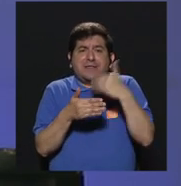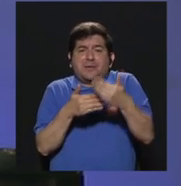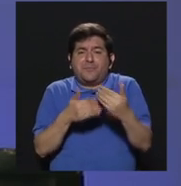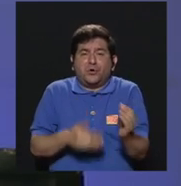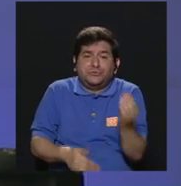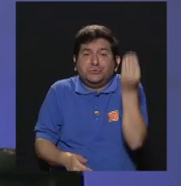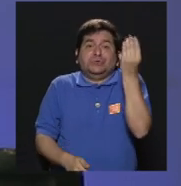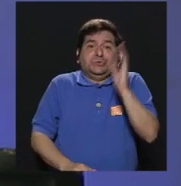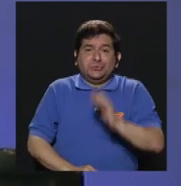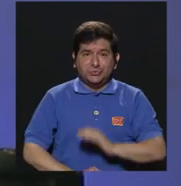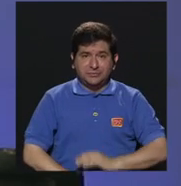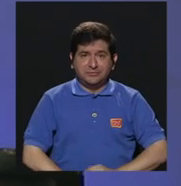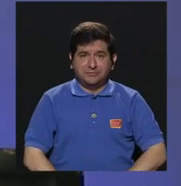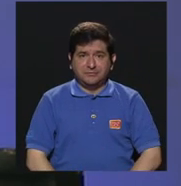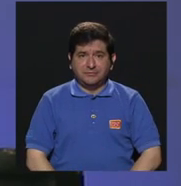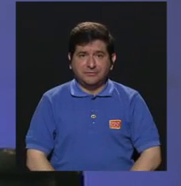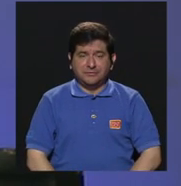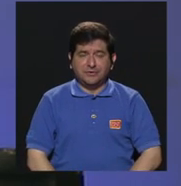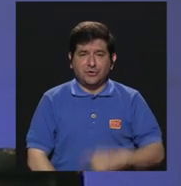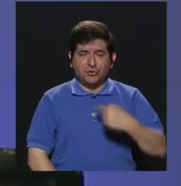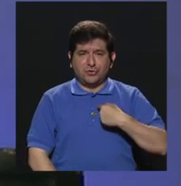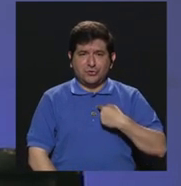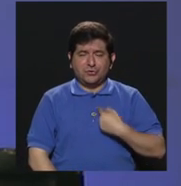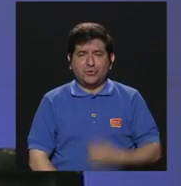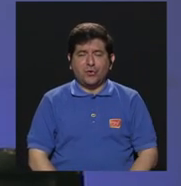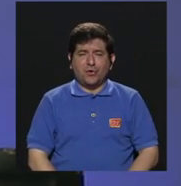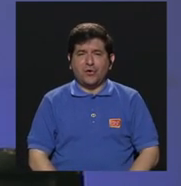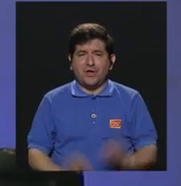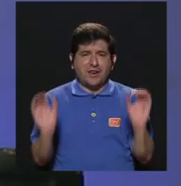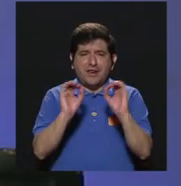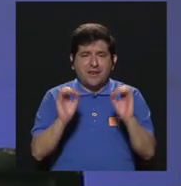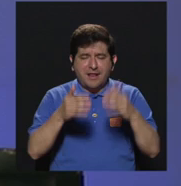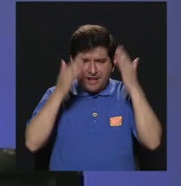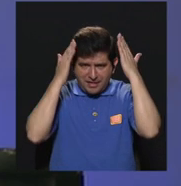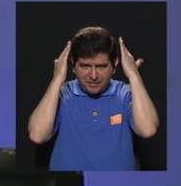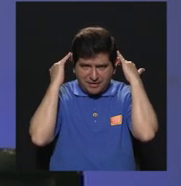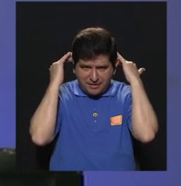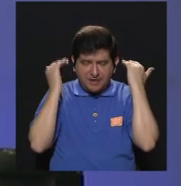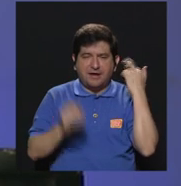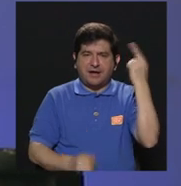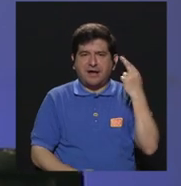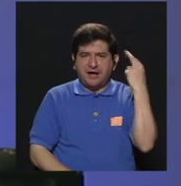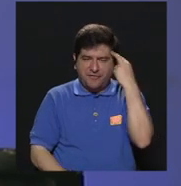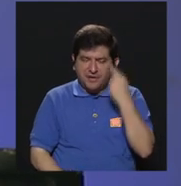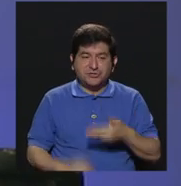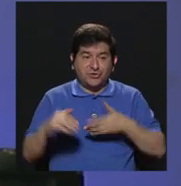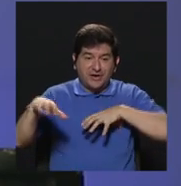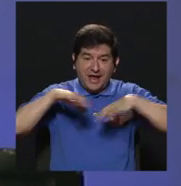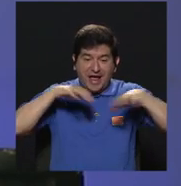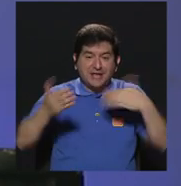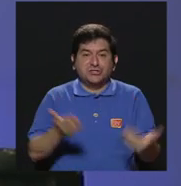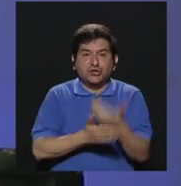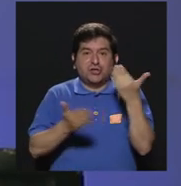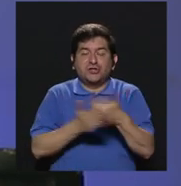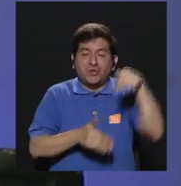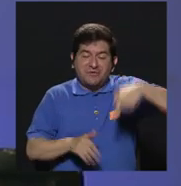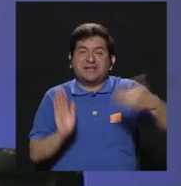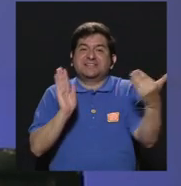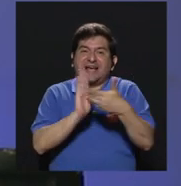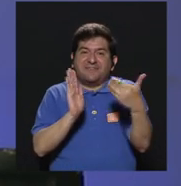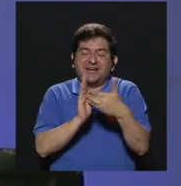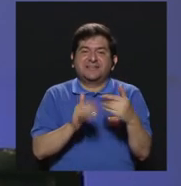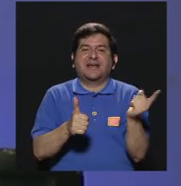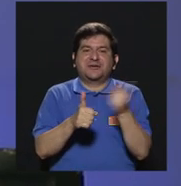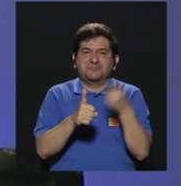post-adolescente con el cabello rapado por obra de las novatadas que debíamos sufrir los de